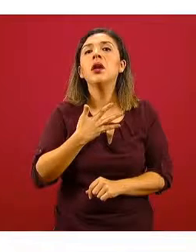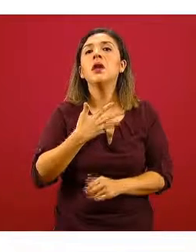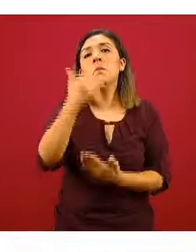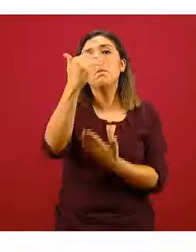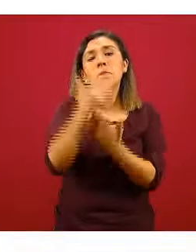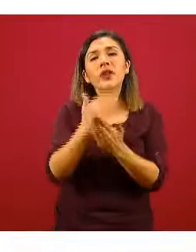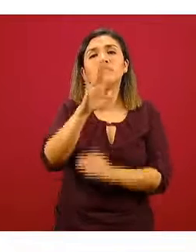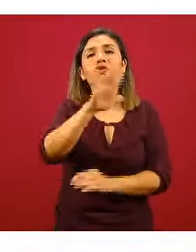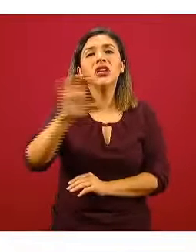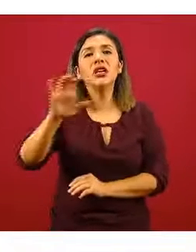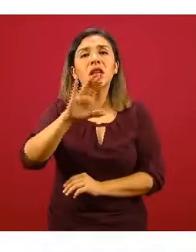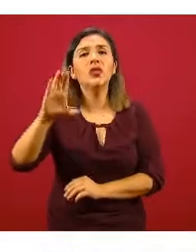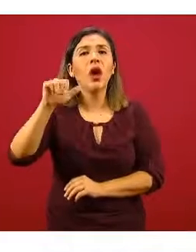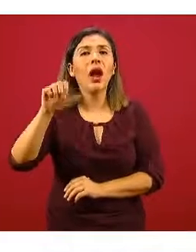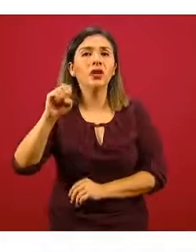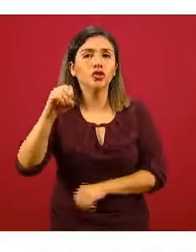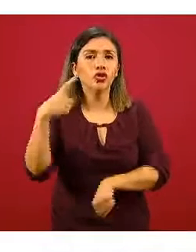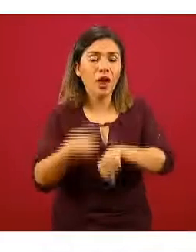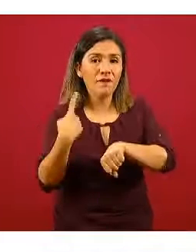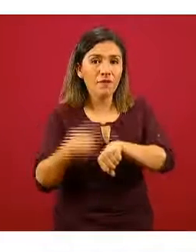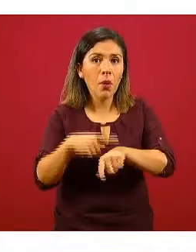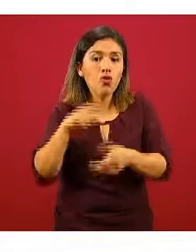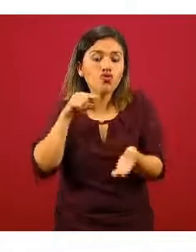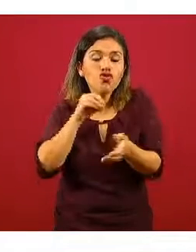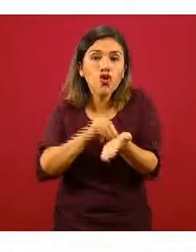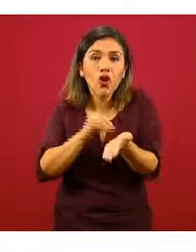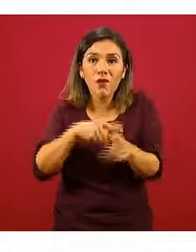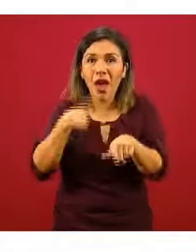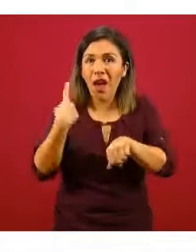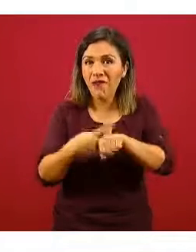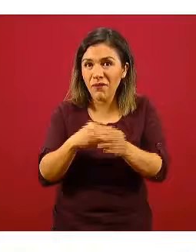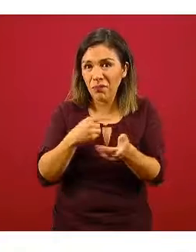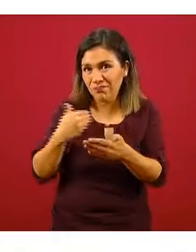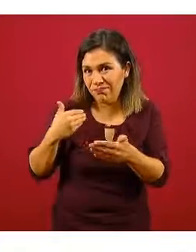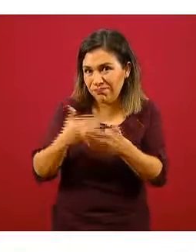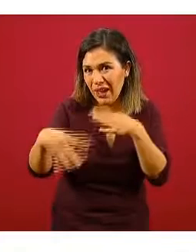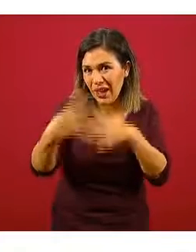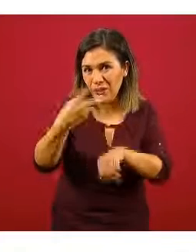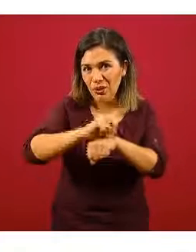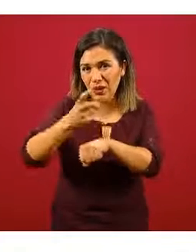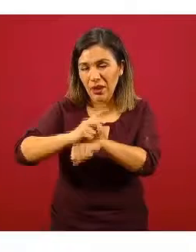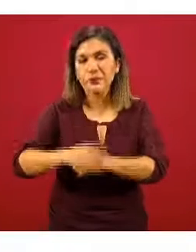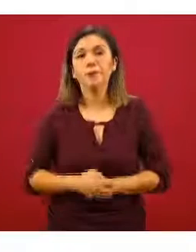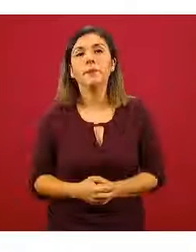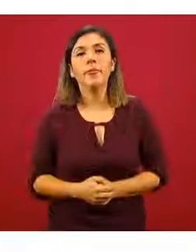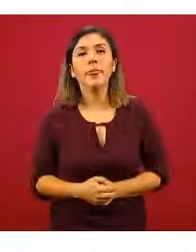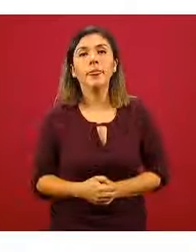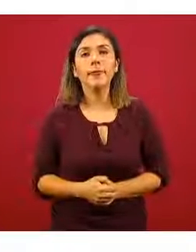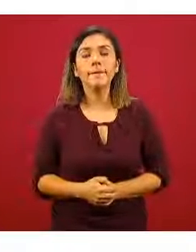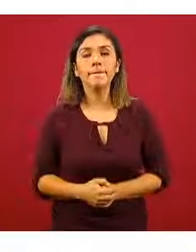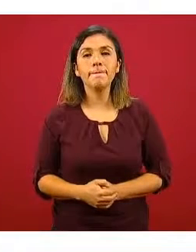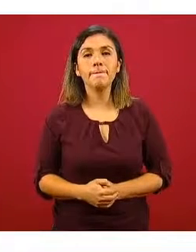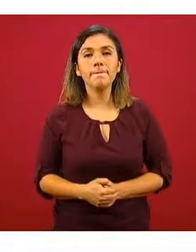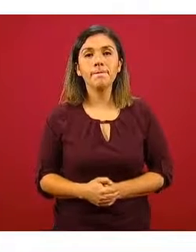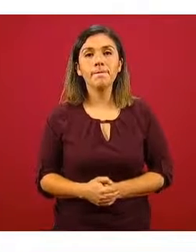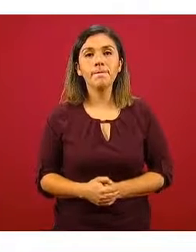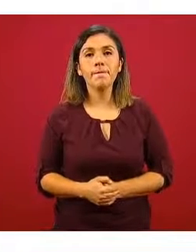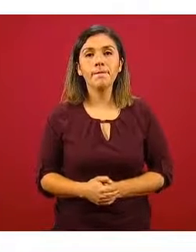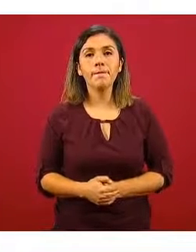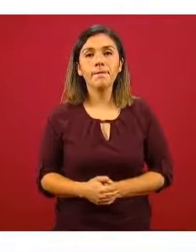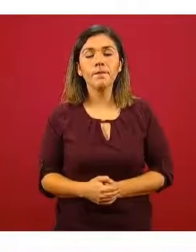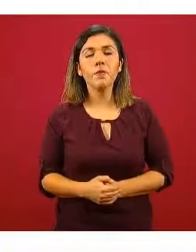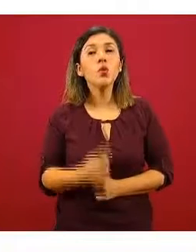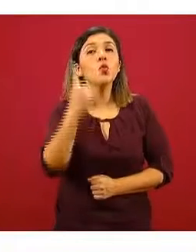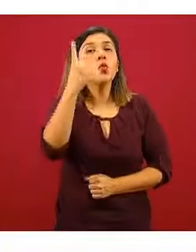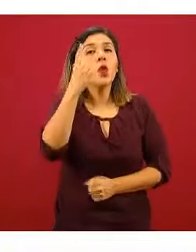500 casos. 80% de las entidades federativas tienen menos de 500 casos. Esta es la epidemia activa, y